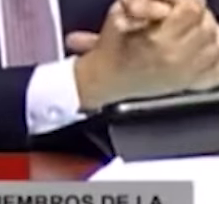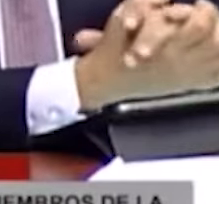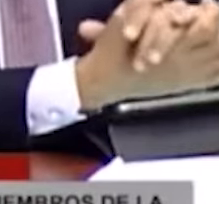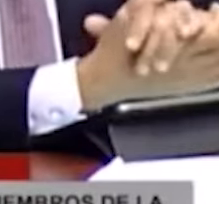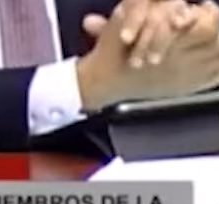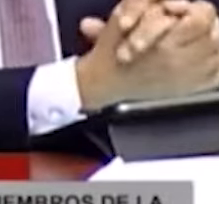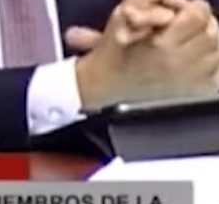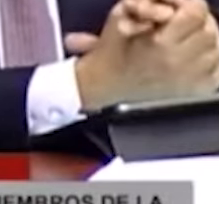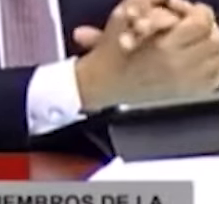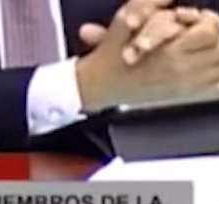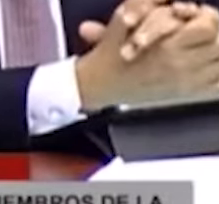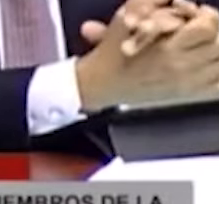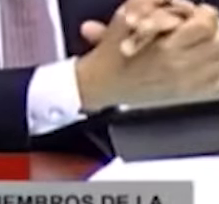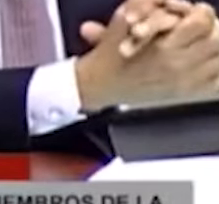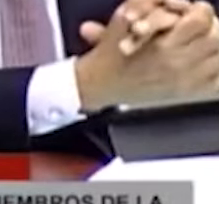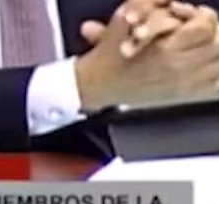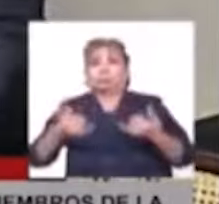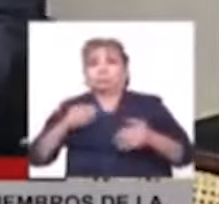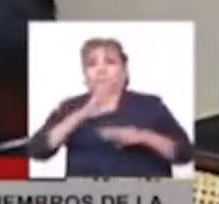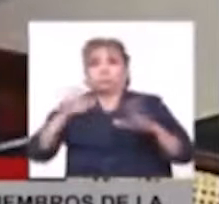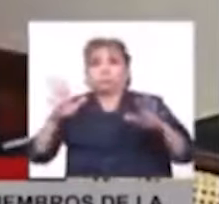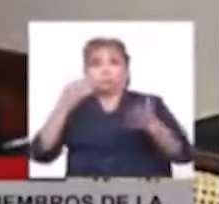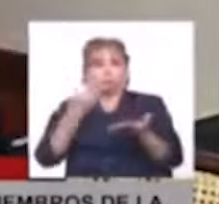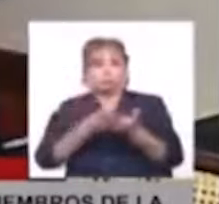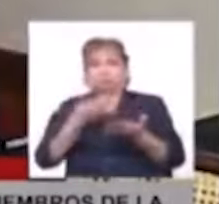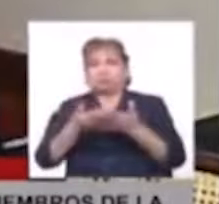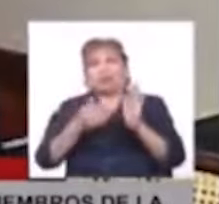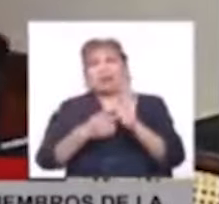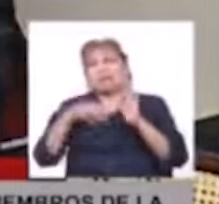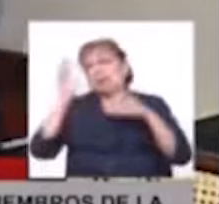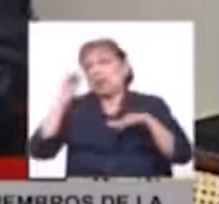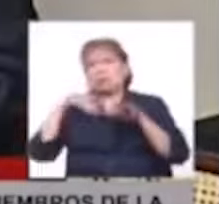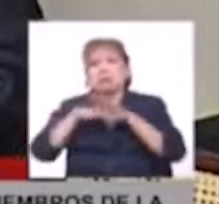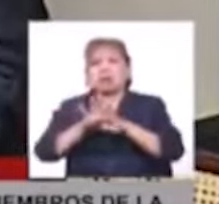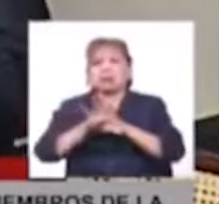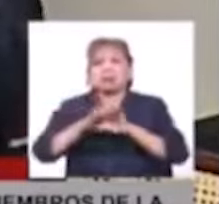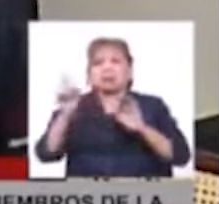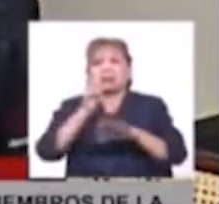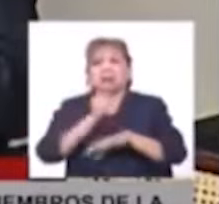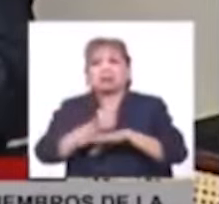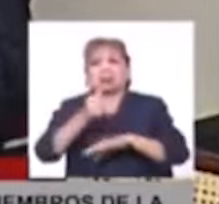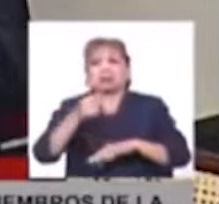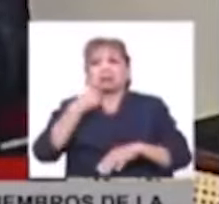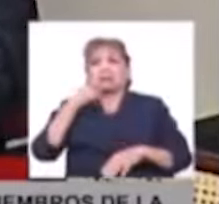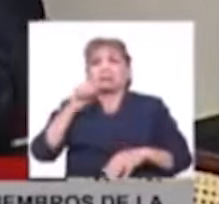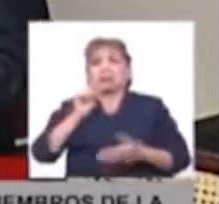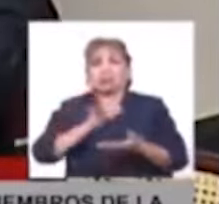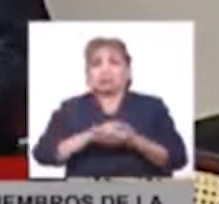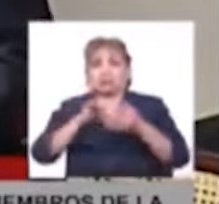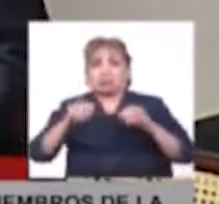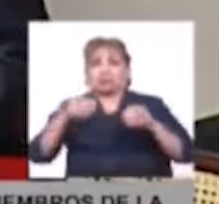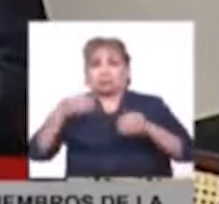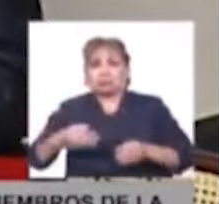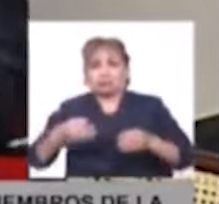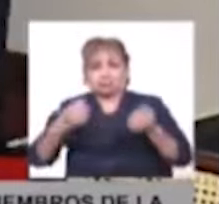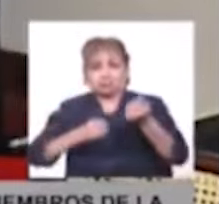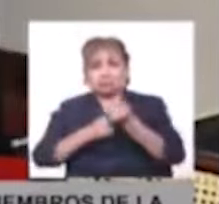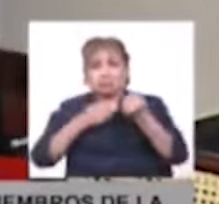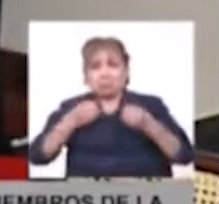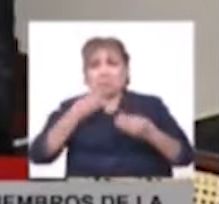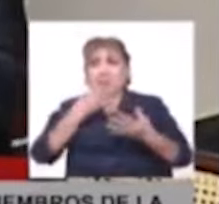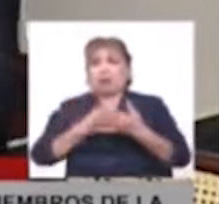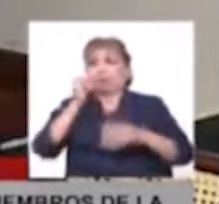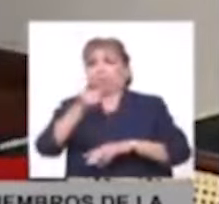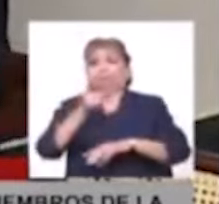años? Mire, para mí es una causal de cese de cuando se cumple la edad prevista